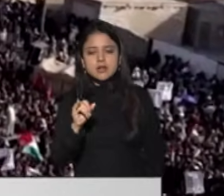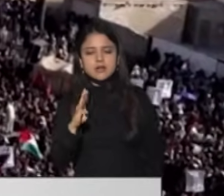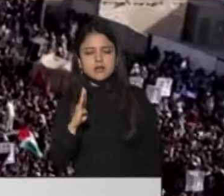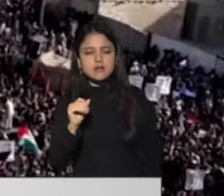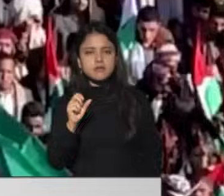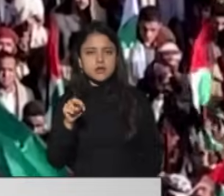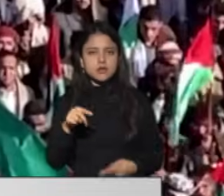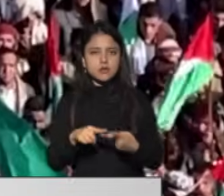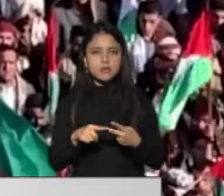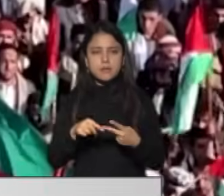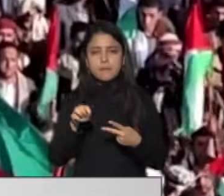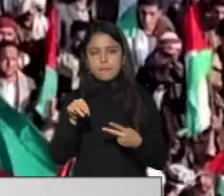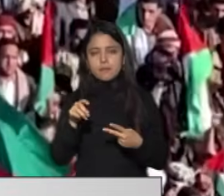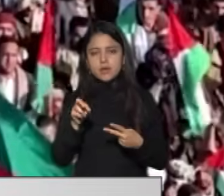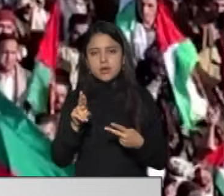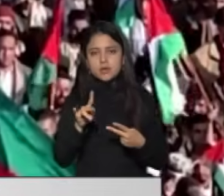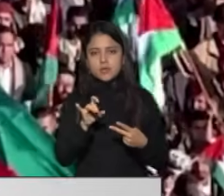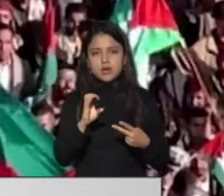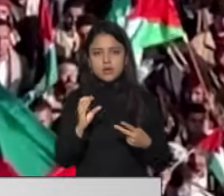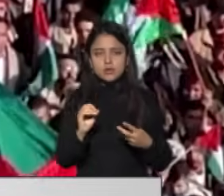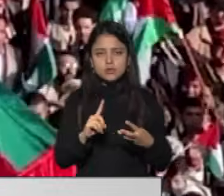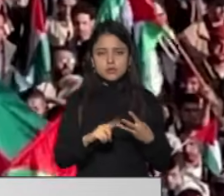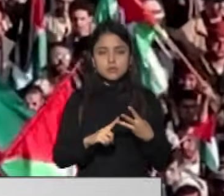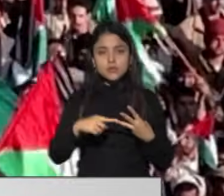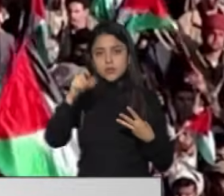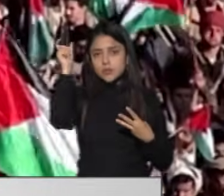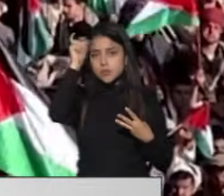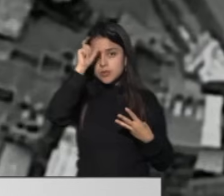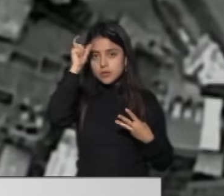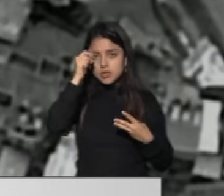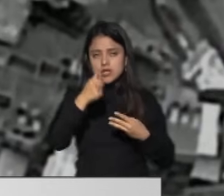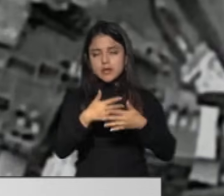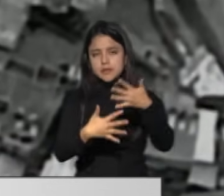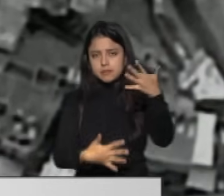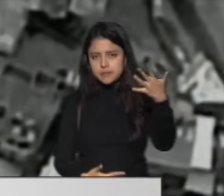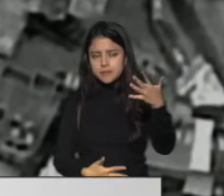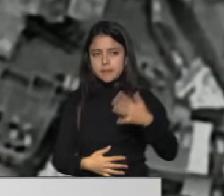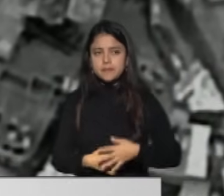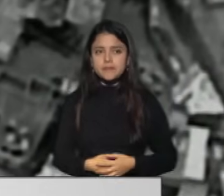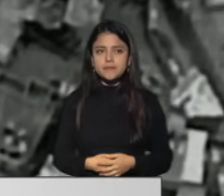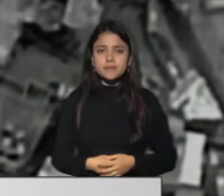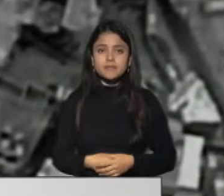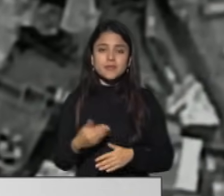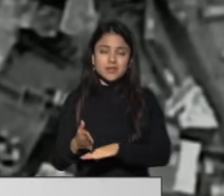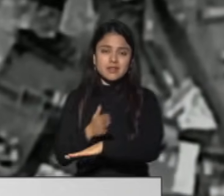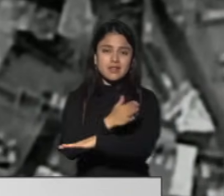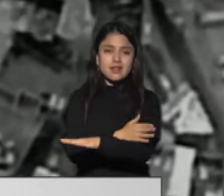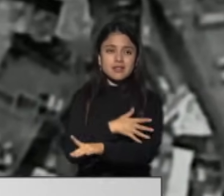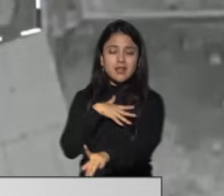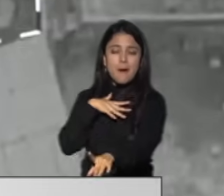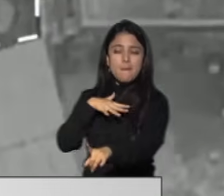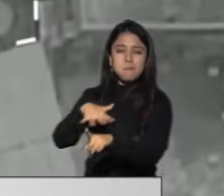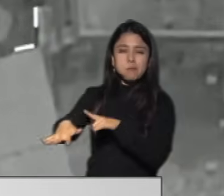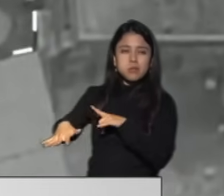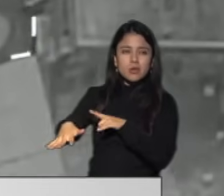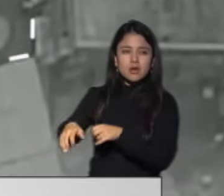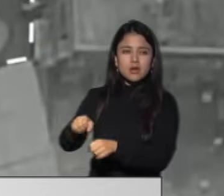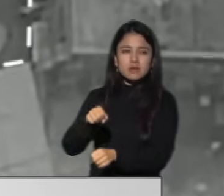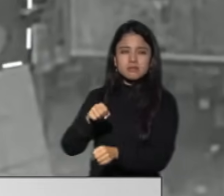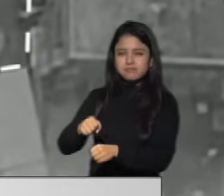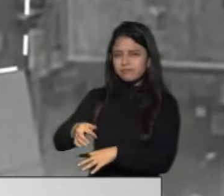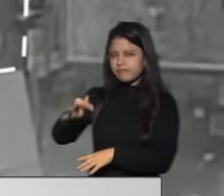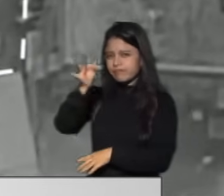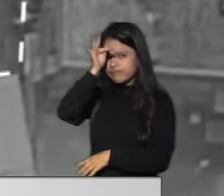Marruecos, Turquía, entre otros. Estas manifestaciones se produjeron luego de la explosión en un hospital de Gaza que dejó